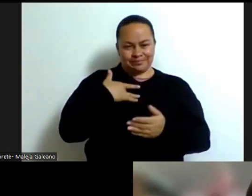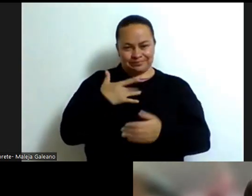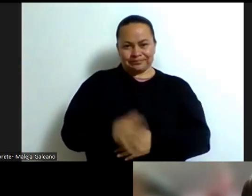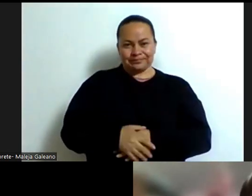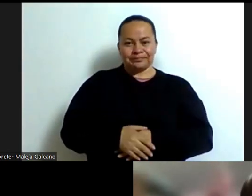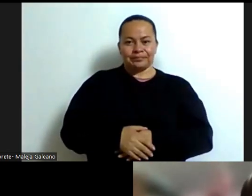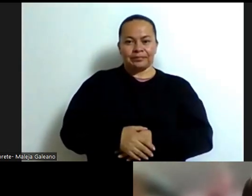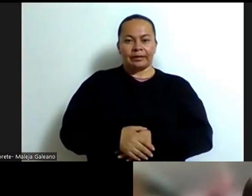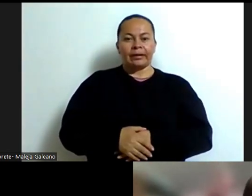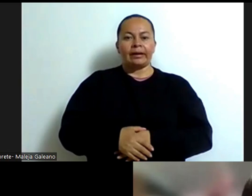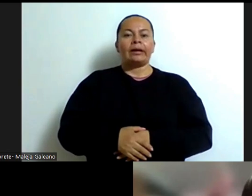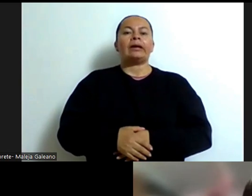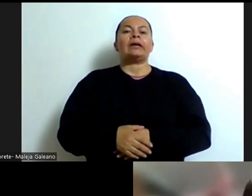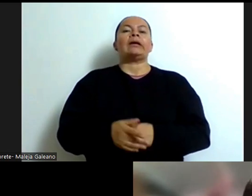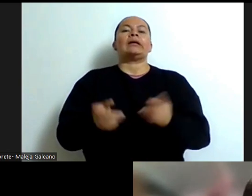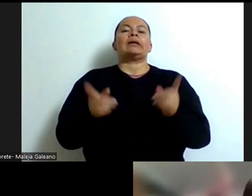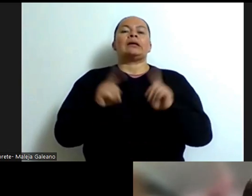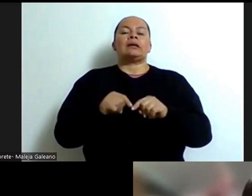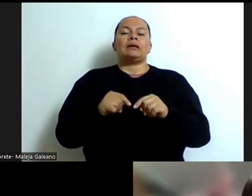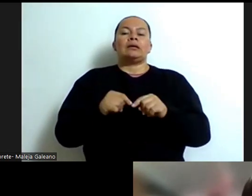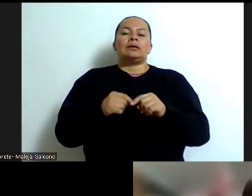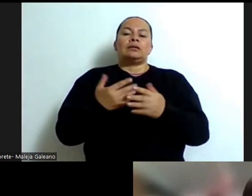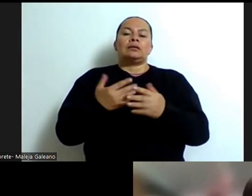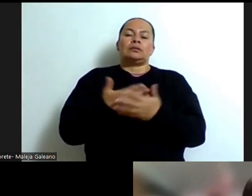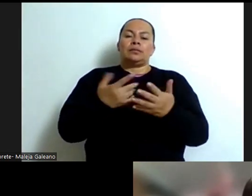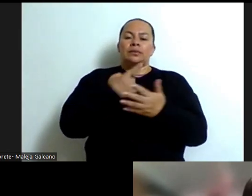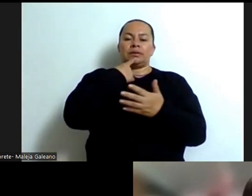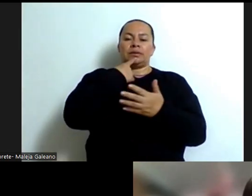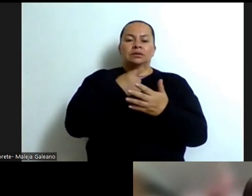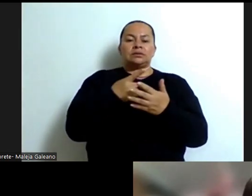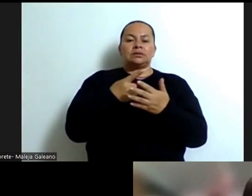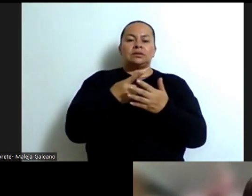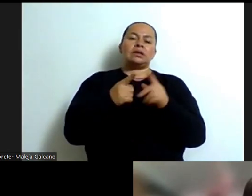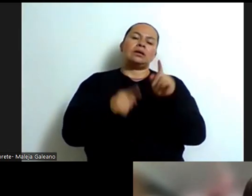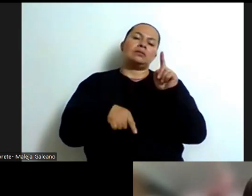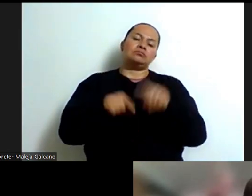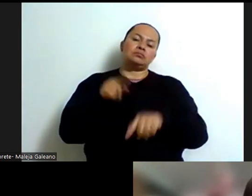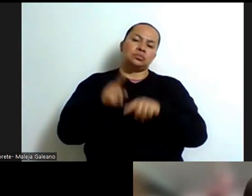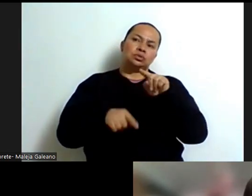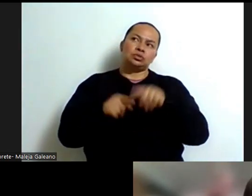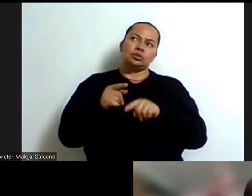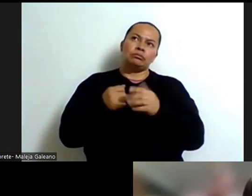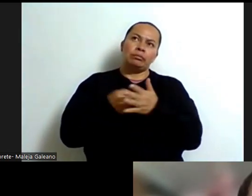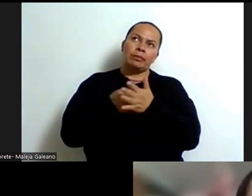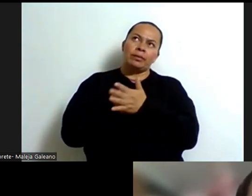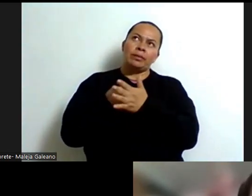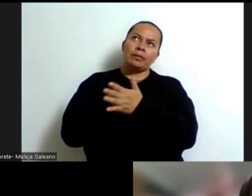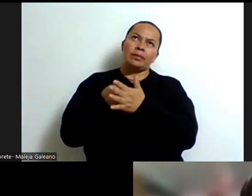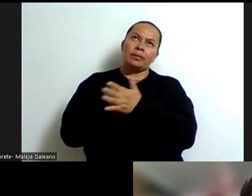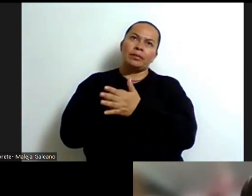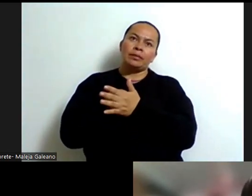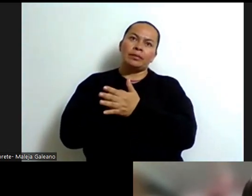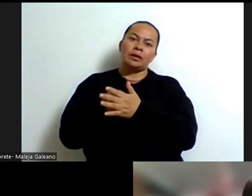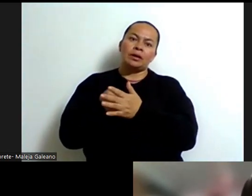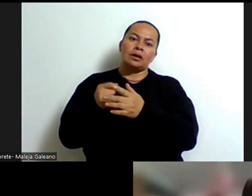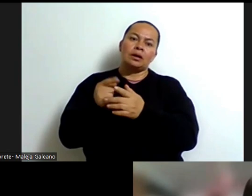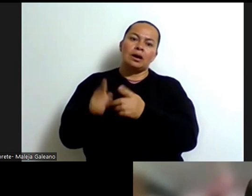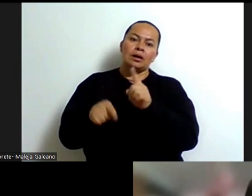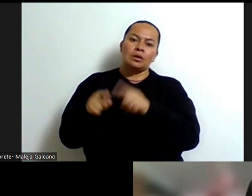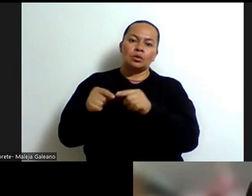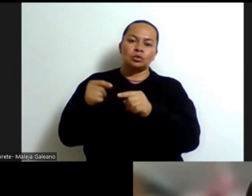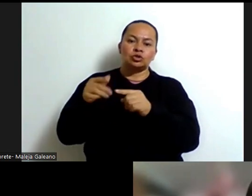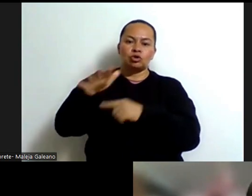dentro de digamos de esas nociones que que nos Es sobre específicamente sobre el contexto